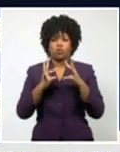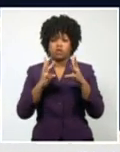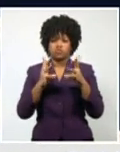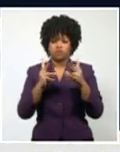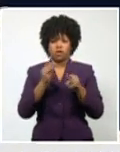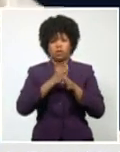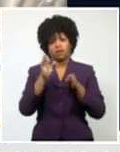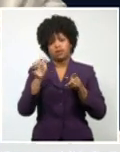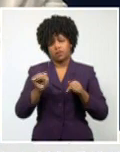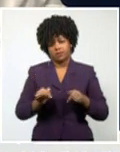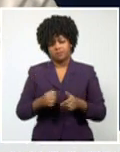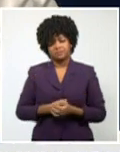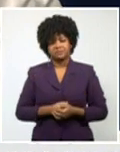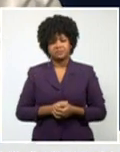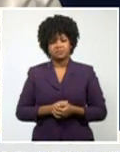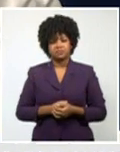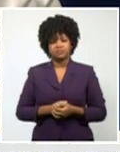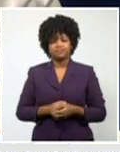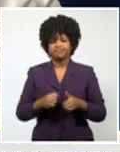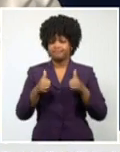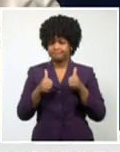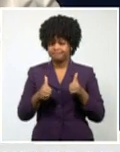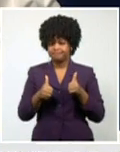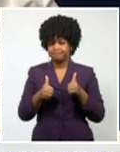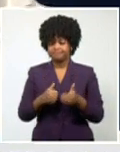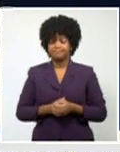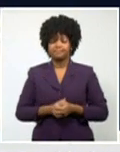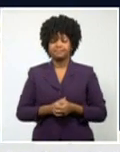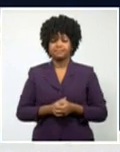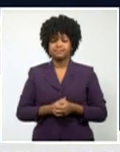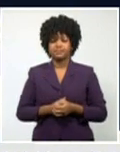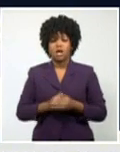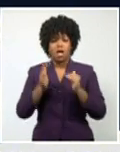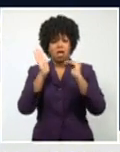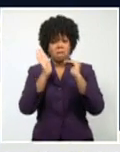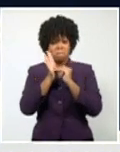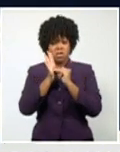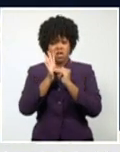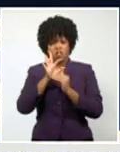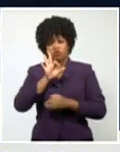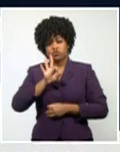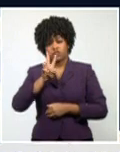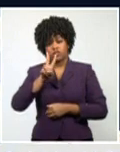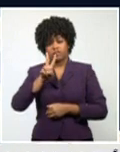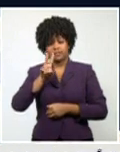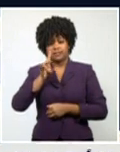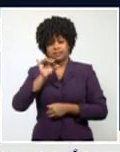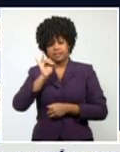momento. Bien, de los 1.887 pacientes diagnosticados con la